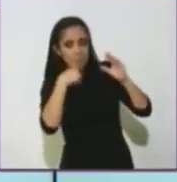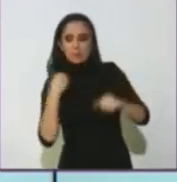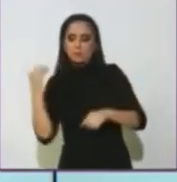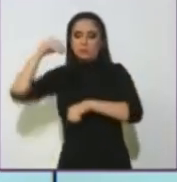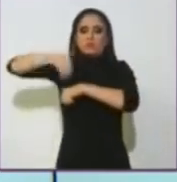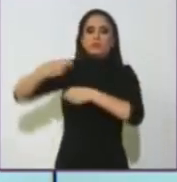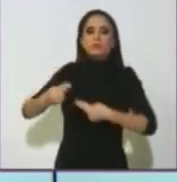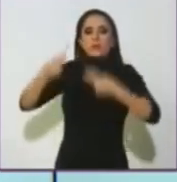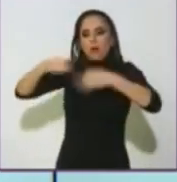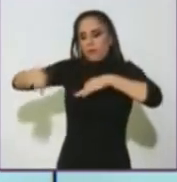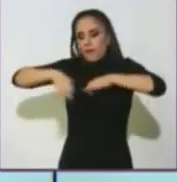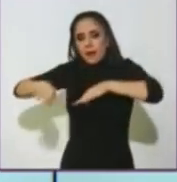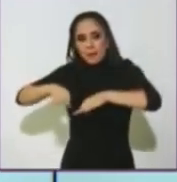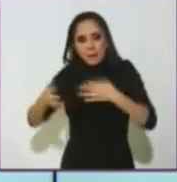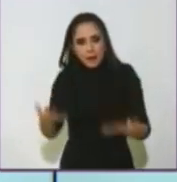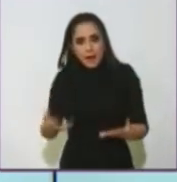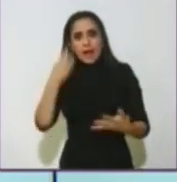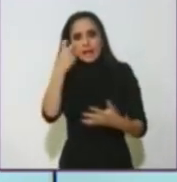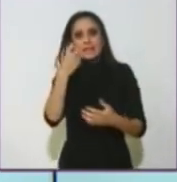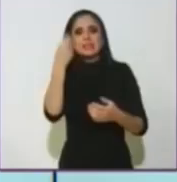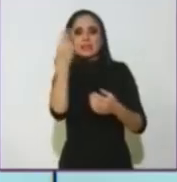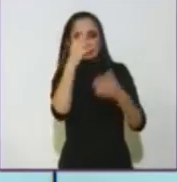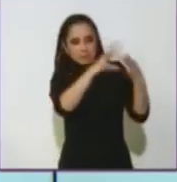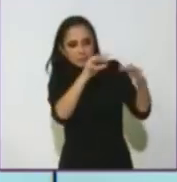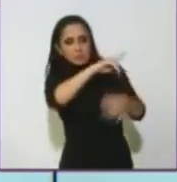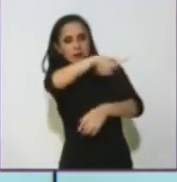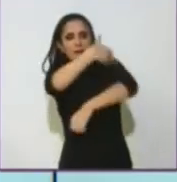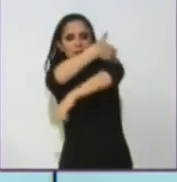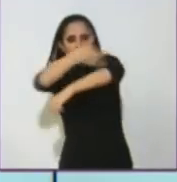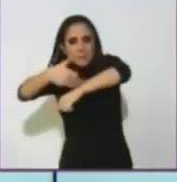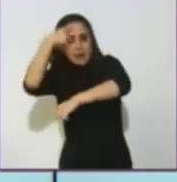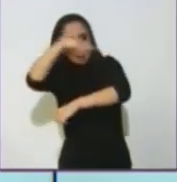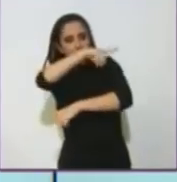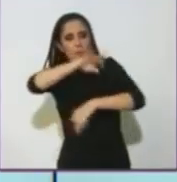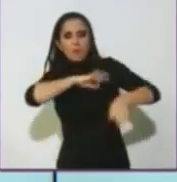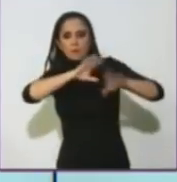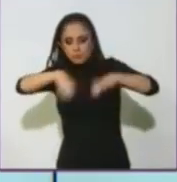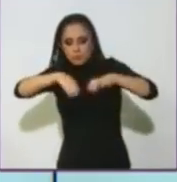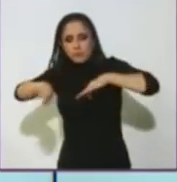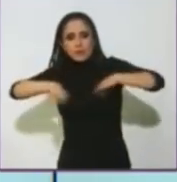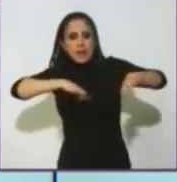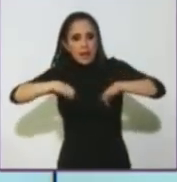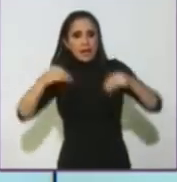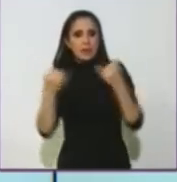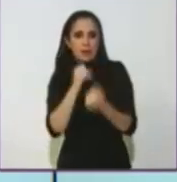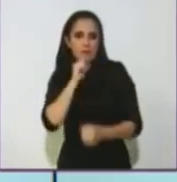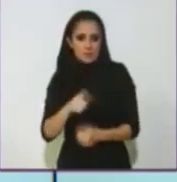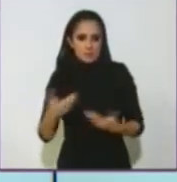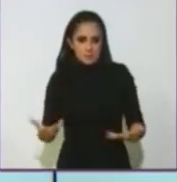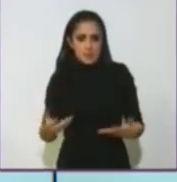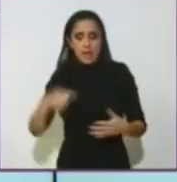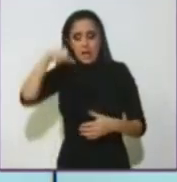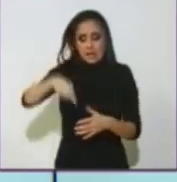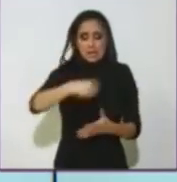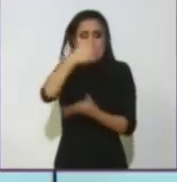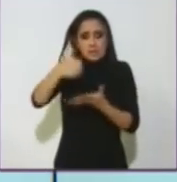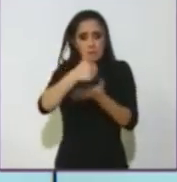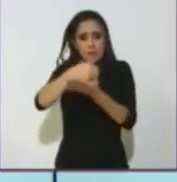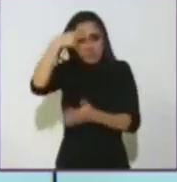en apoyar a las familias para crear estos estos empleos nuestra ciudad está completamente